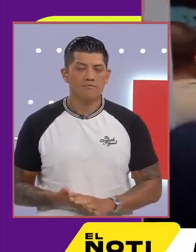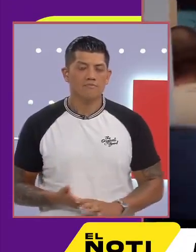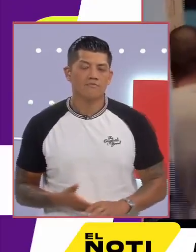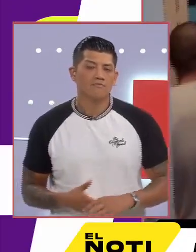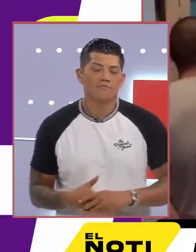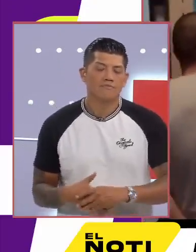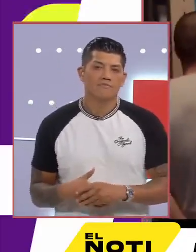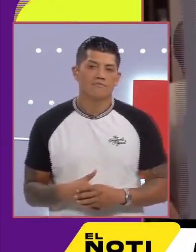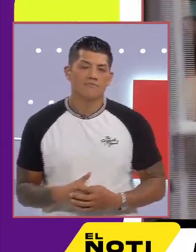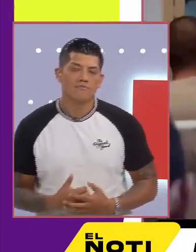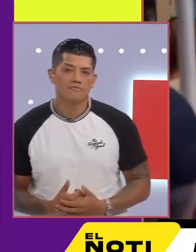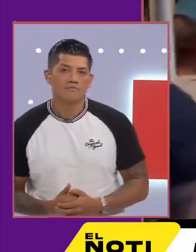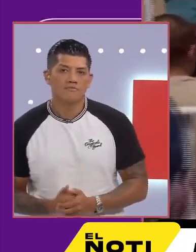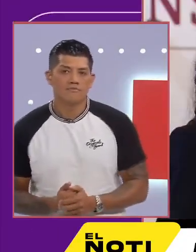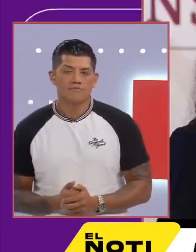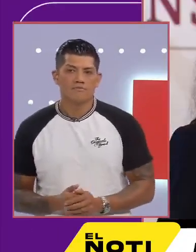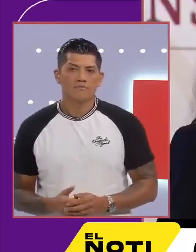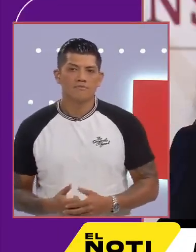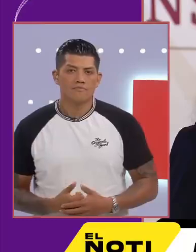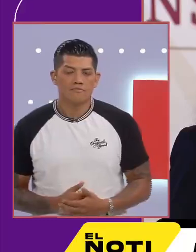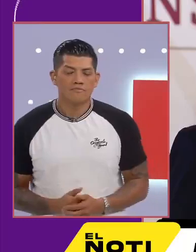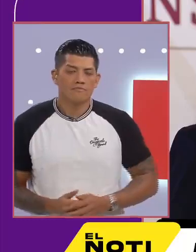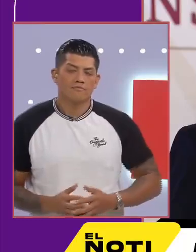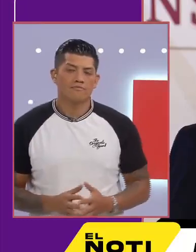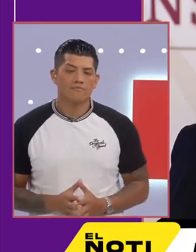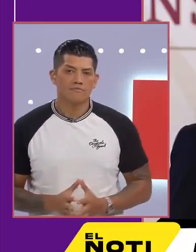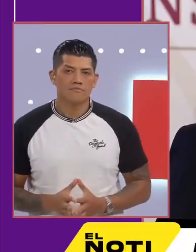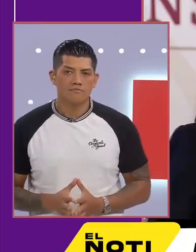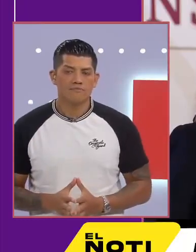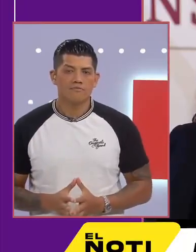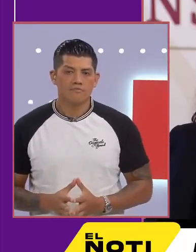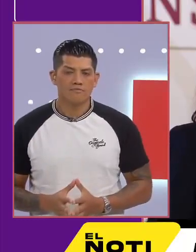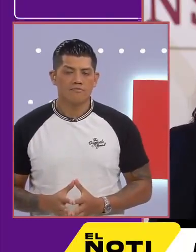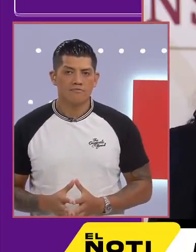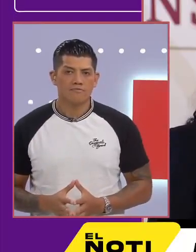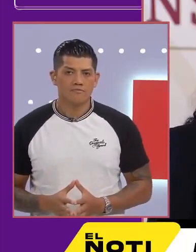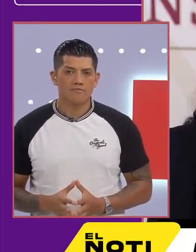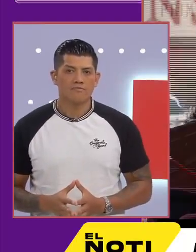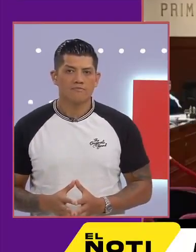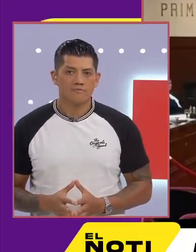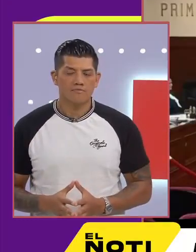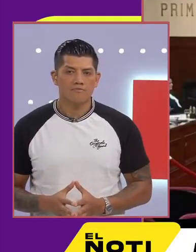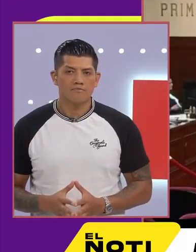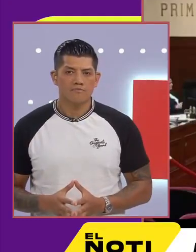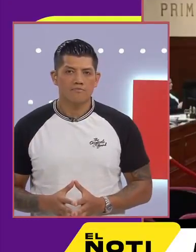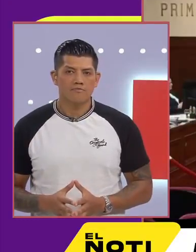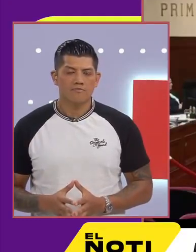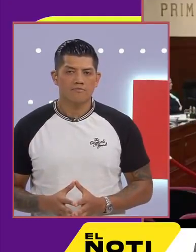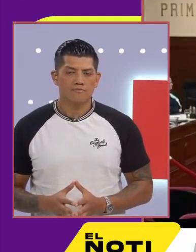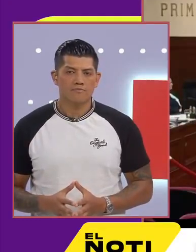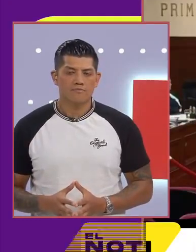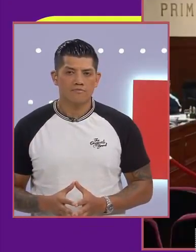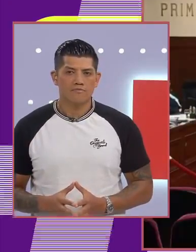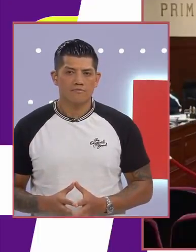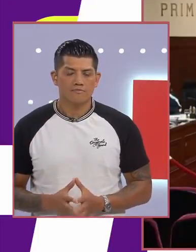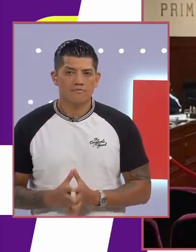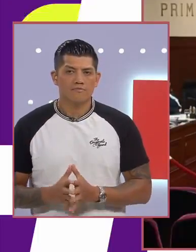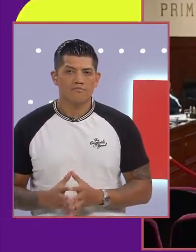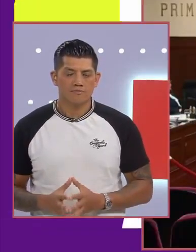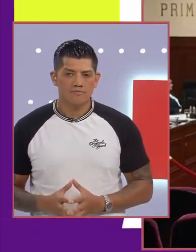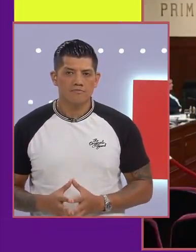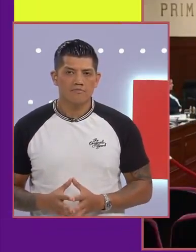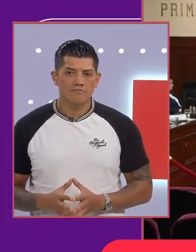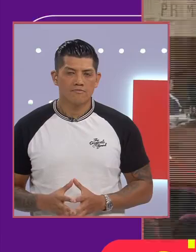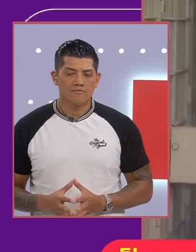y dejarla ahí solo porque alguien interpuso un amparo. Entonces se está discutiendo simplemente ese